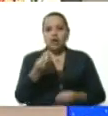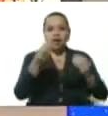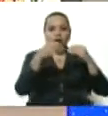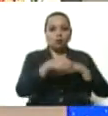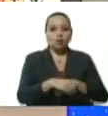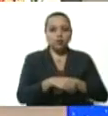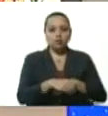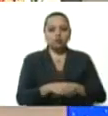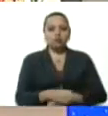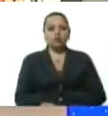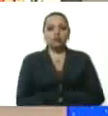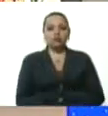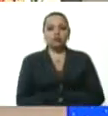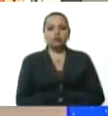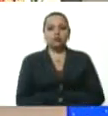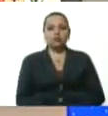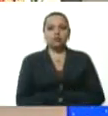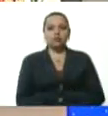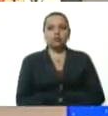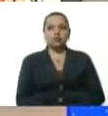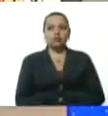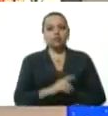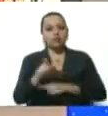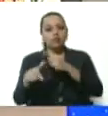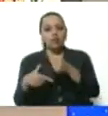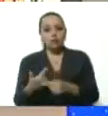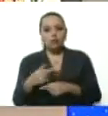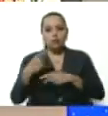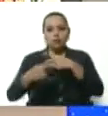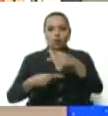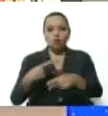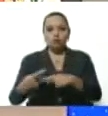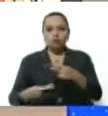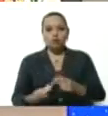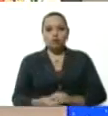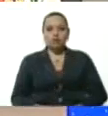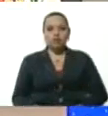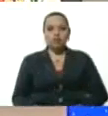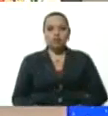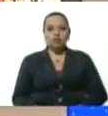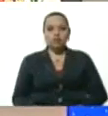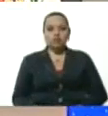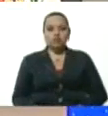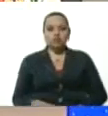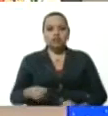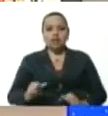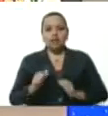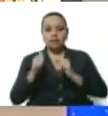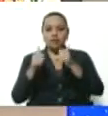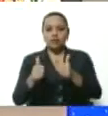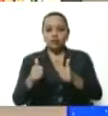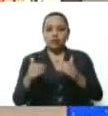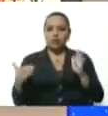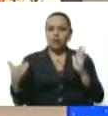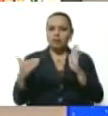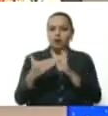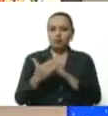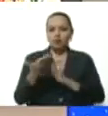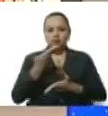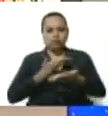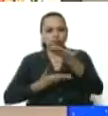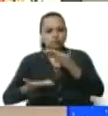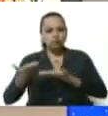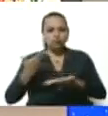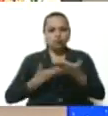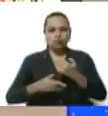esos resultados. Se entró luego en el protocolo de Puerto España, que dio una pausa a las negociaciones